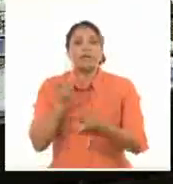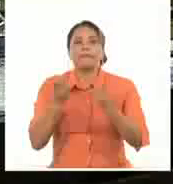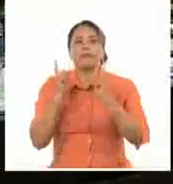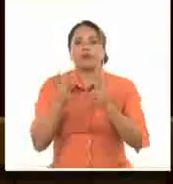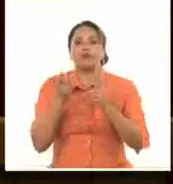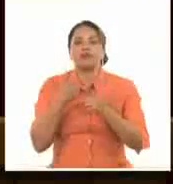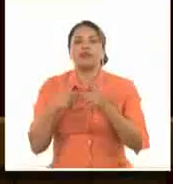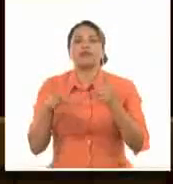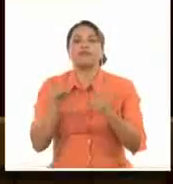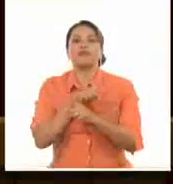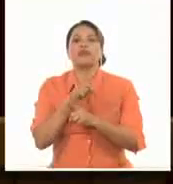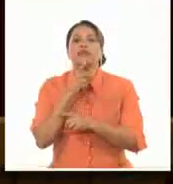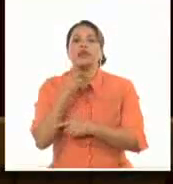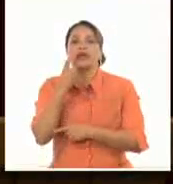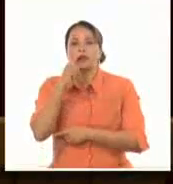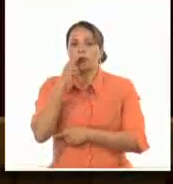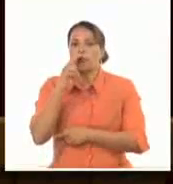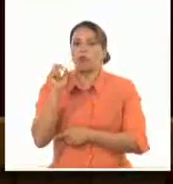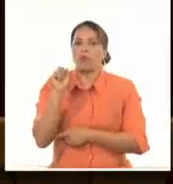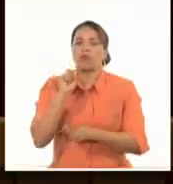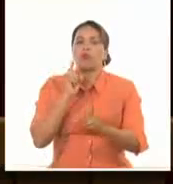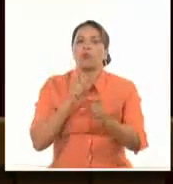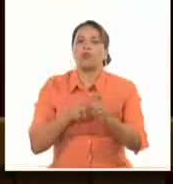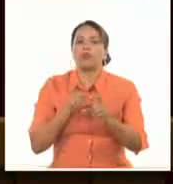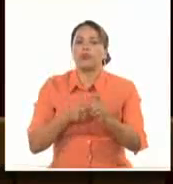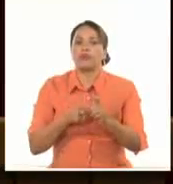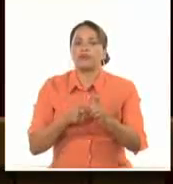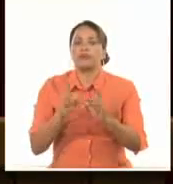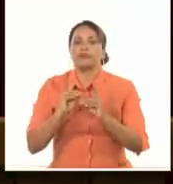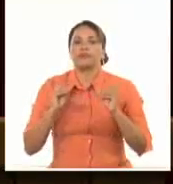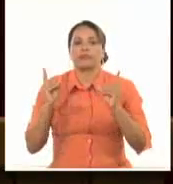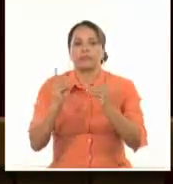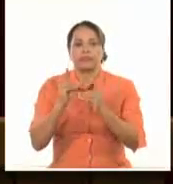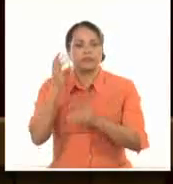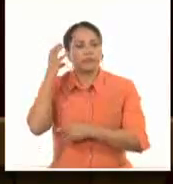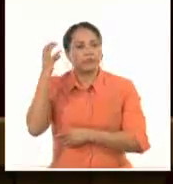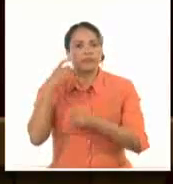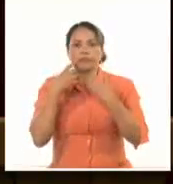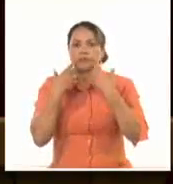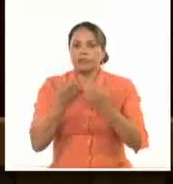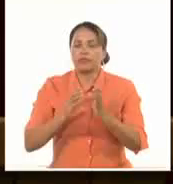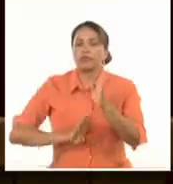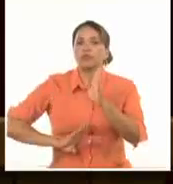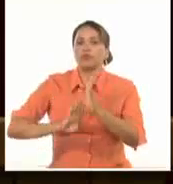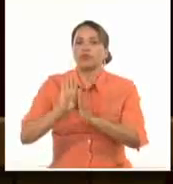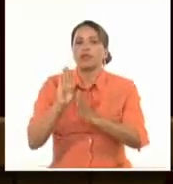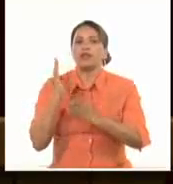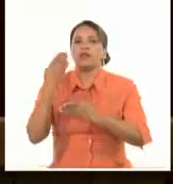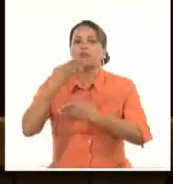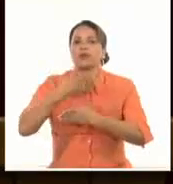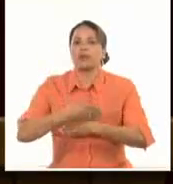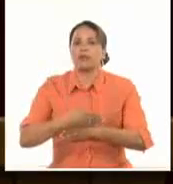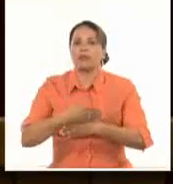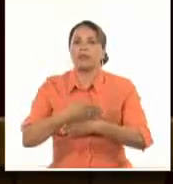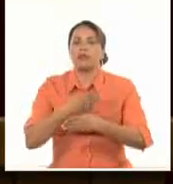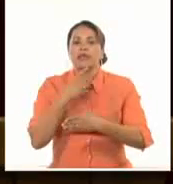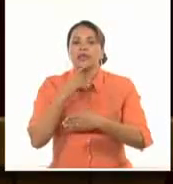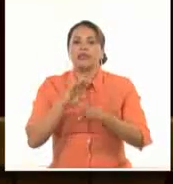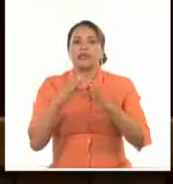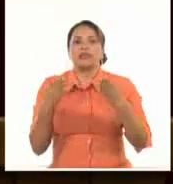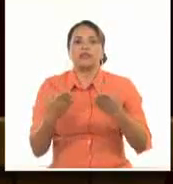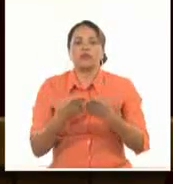comunismo en el Departamento de Estado, acerca de la necesidad de superar la limitante del concepto que